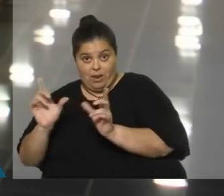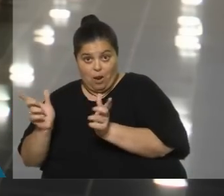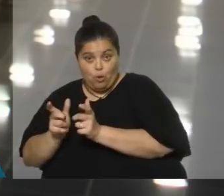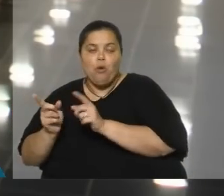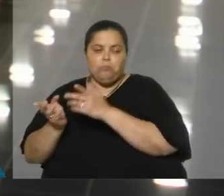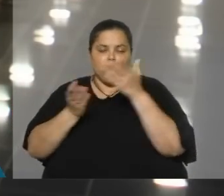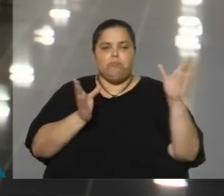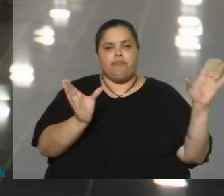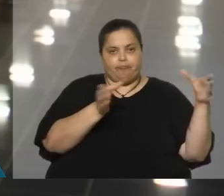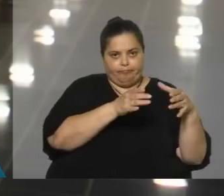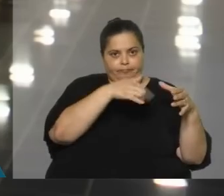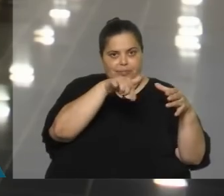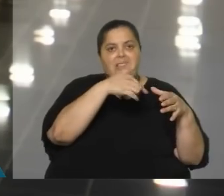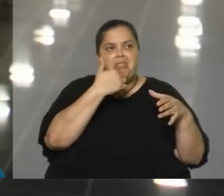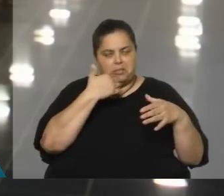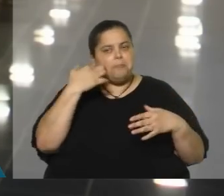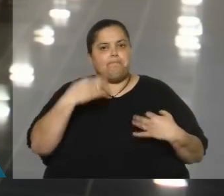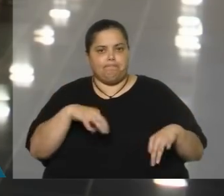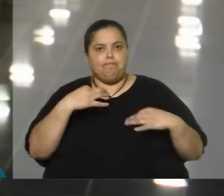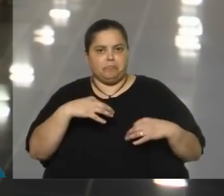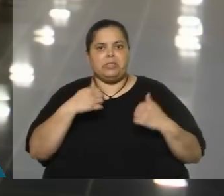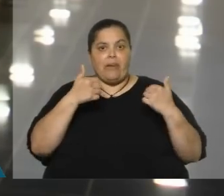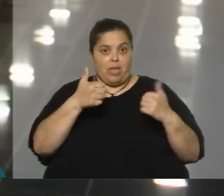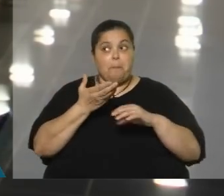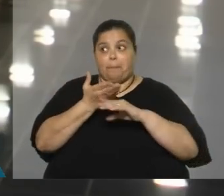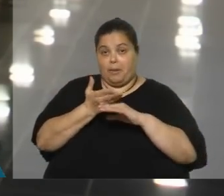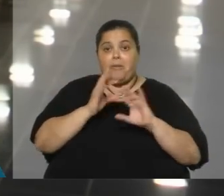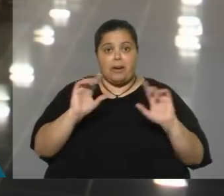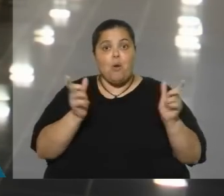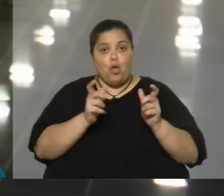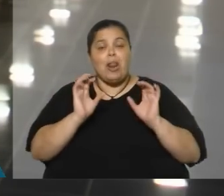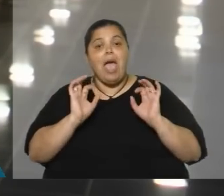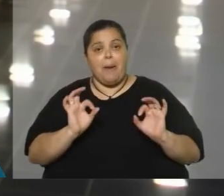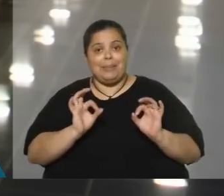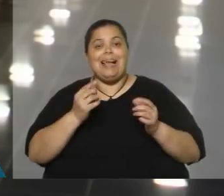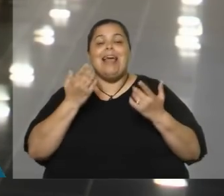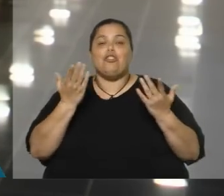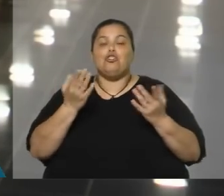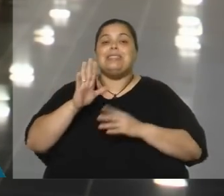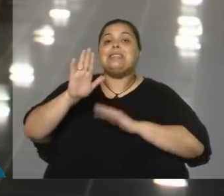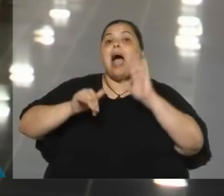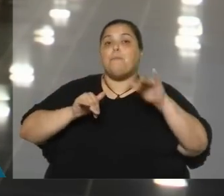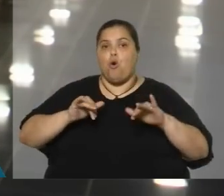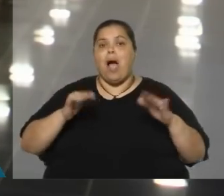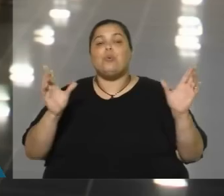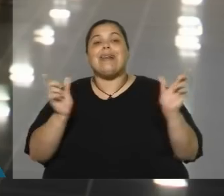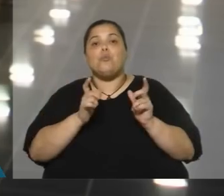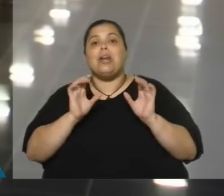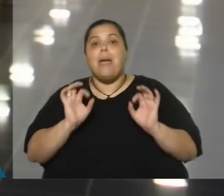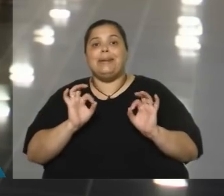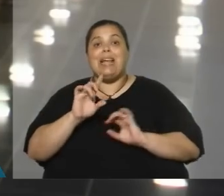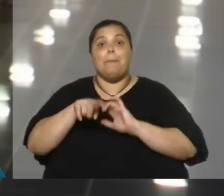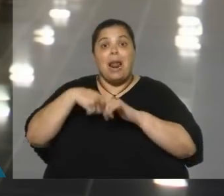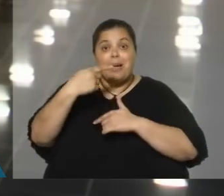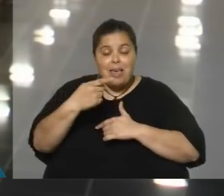la solicitud de los senadores. Entonces, convocó para una reunión interpartidaria para mañana a las 2 de la